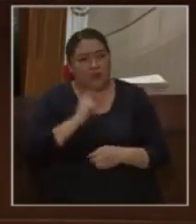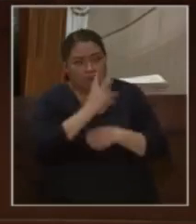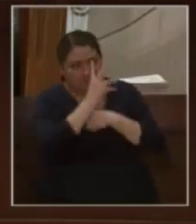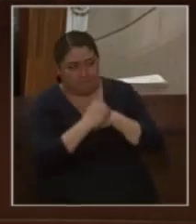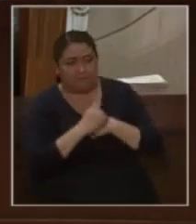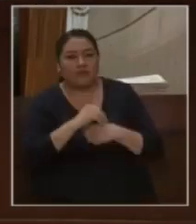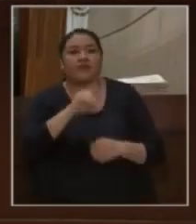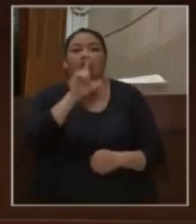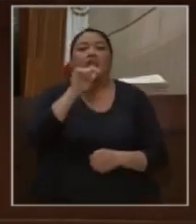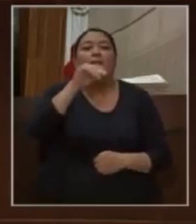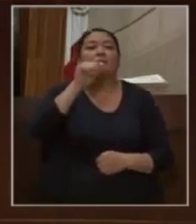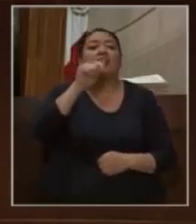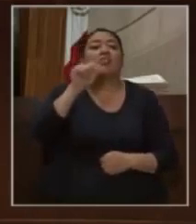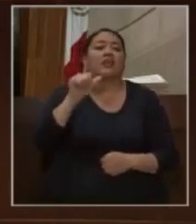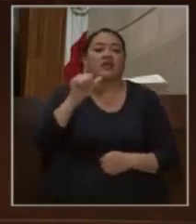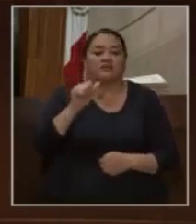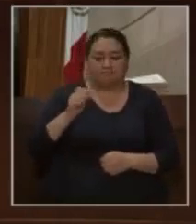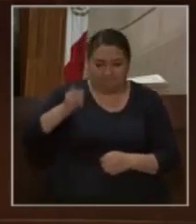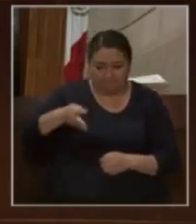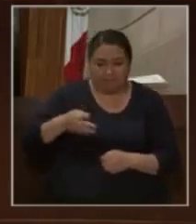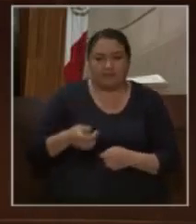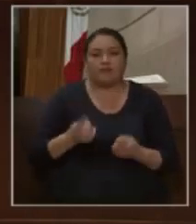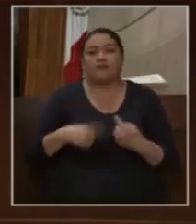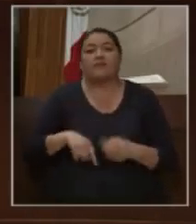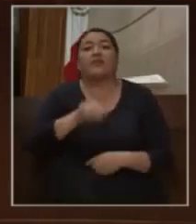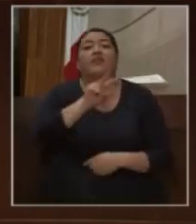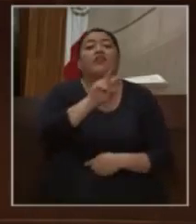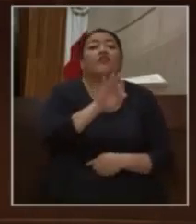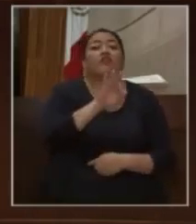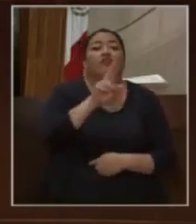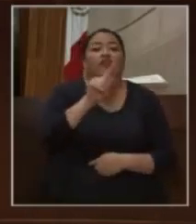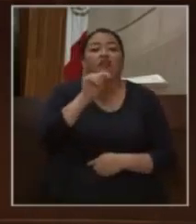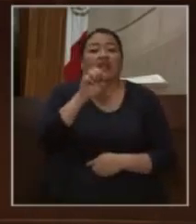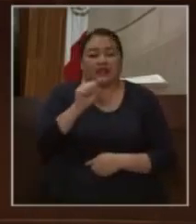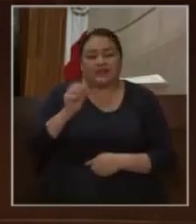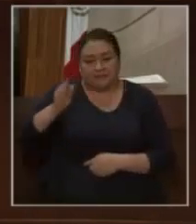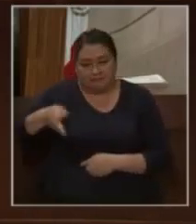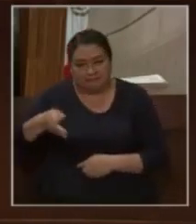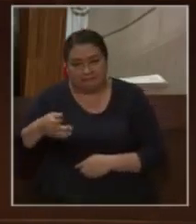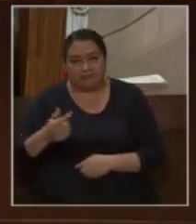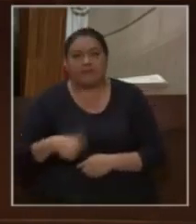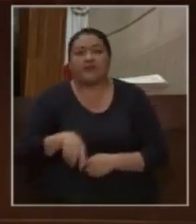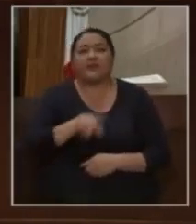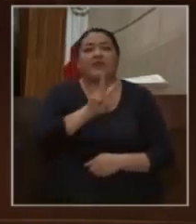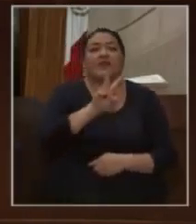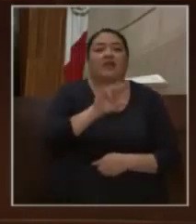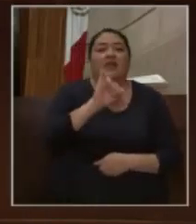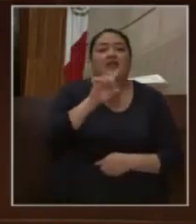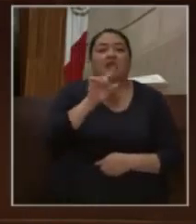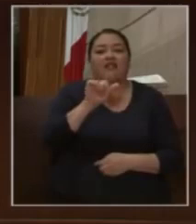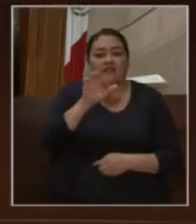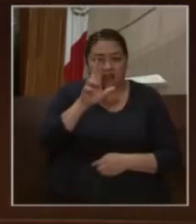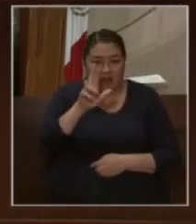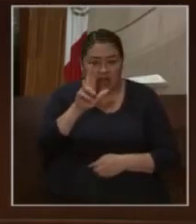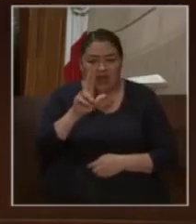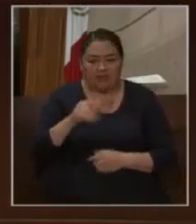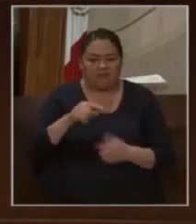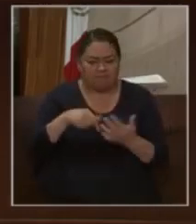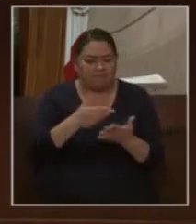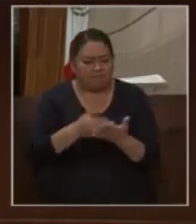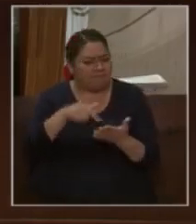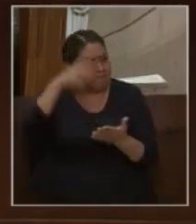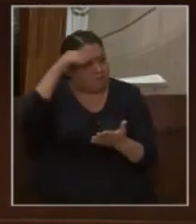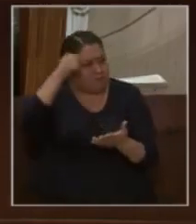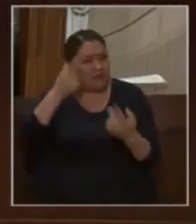magistrada presidenta, magistrado Felipe de la Mata Pizaña. A favor. Magistrado Felipe Feo Fuentes Barrera. A favor. Magistrado Andalfred Infante González. Con el